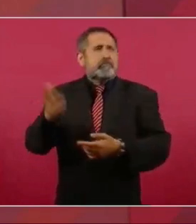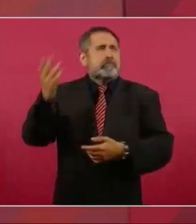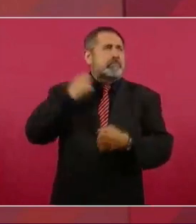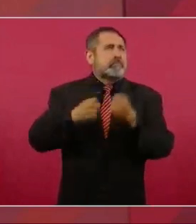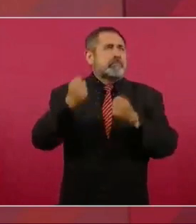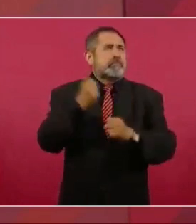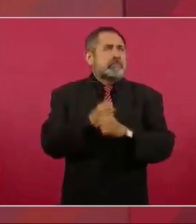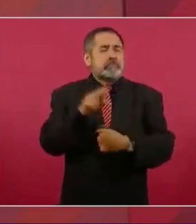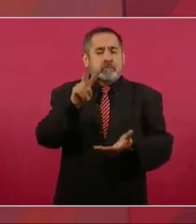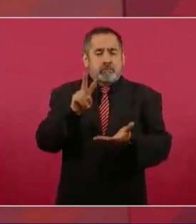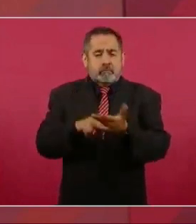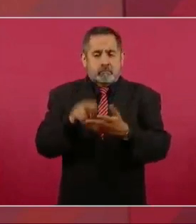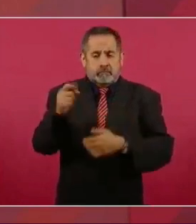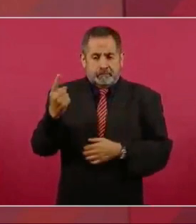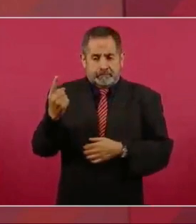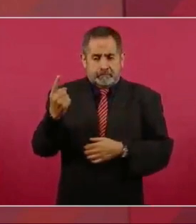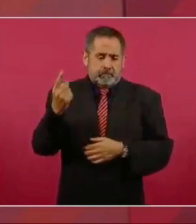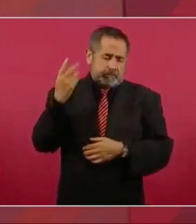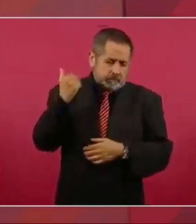2001,